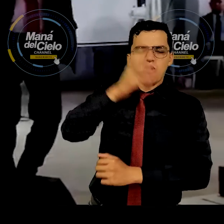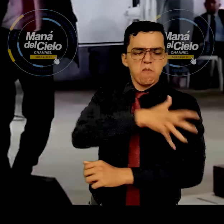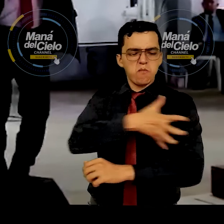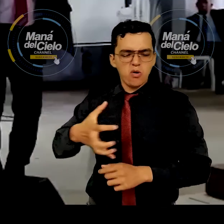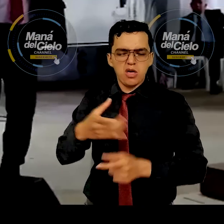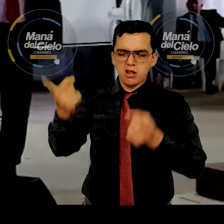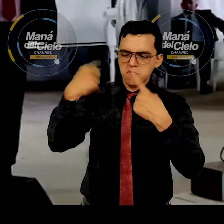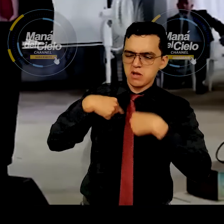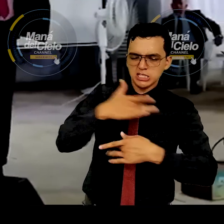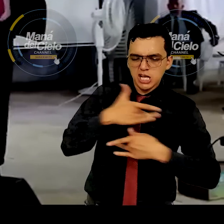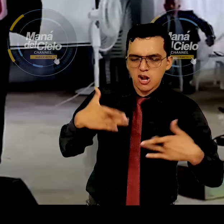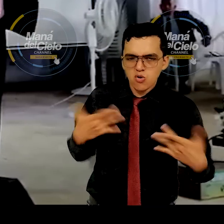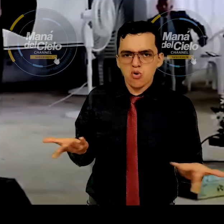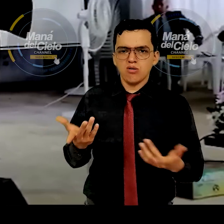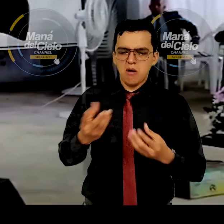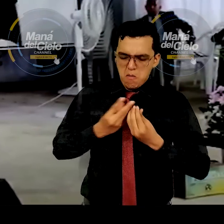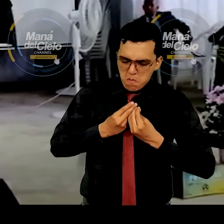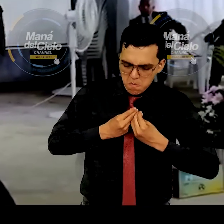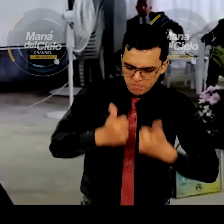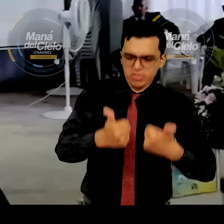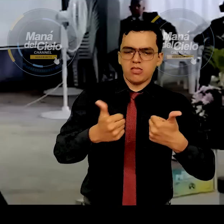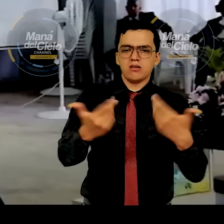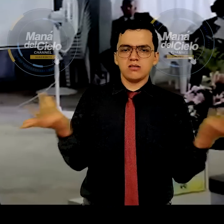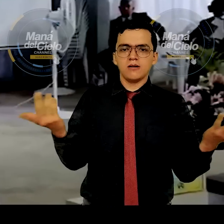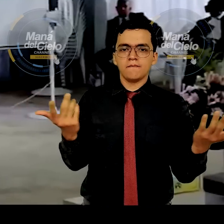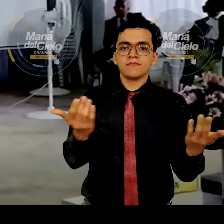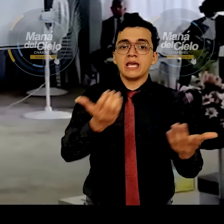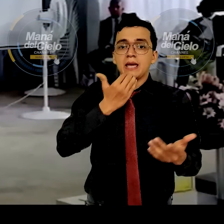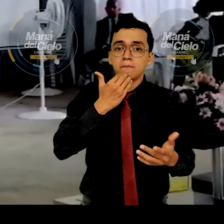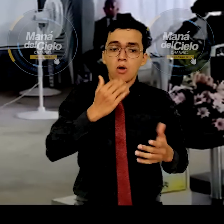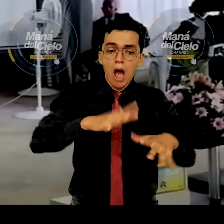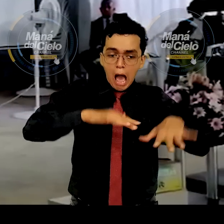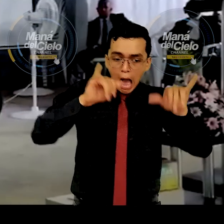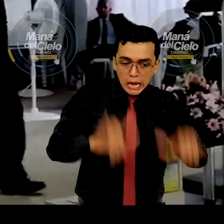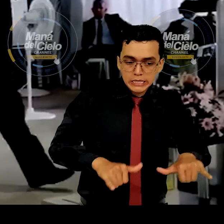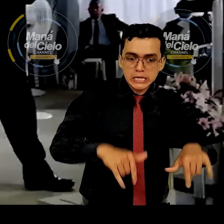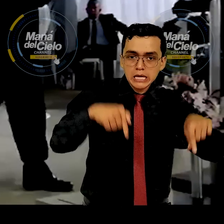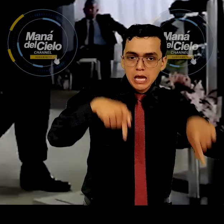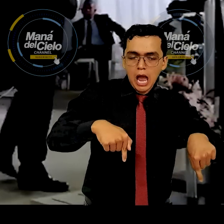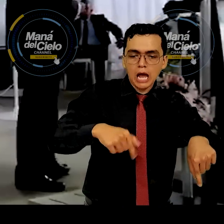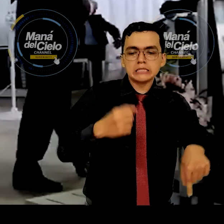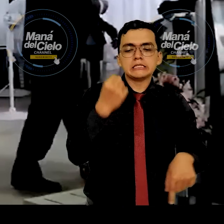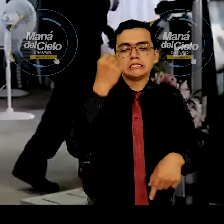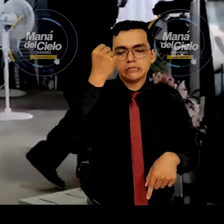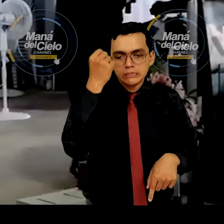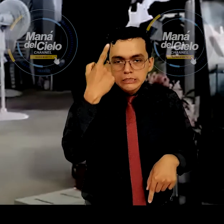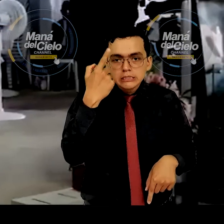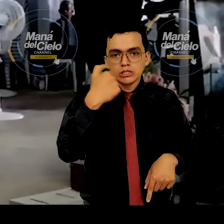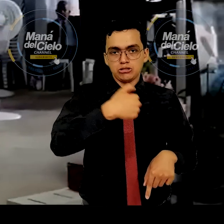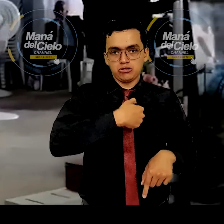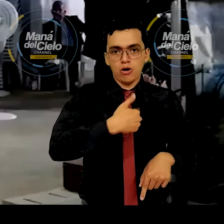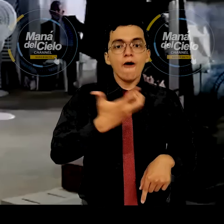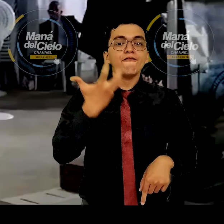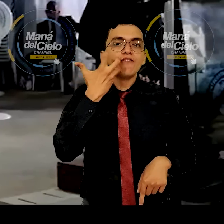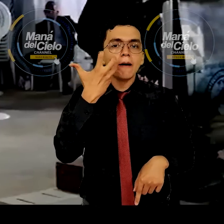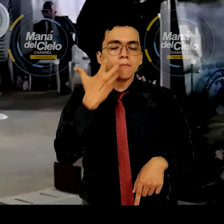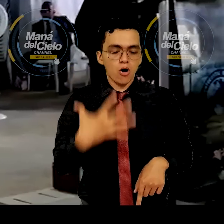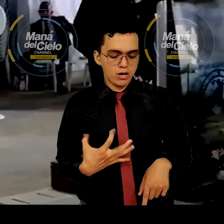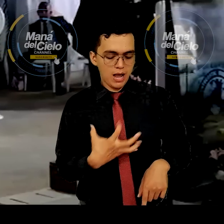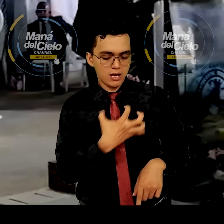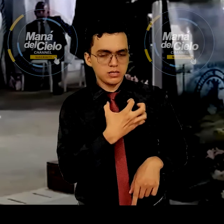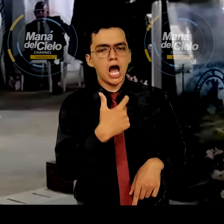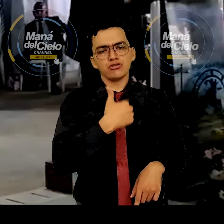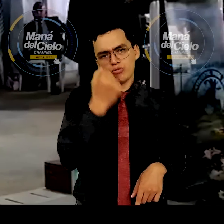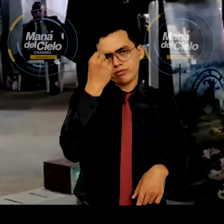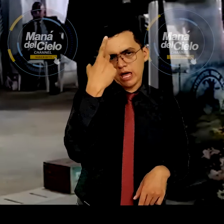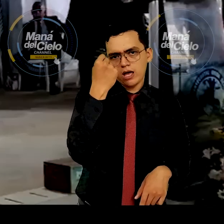de la realidad material y me traslado a ese mundo donde todo es posible. Bendito el Señor, todo es